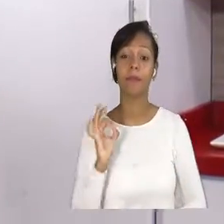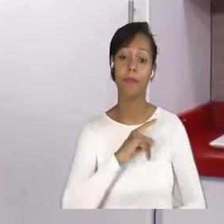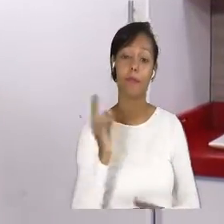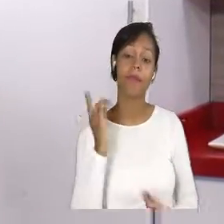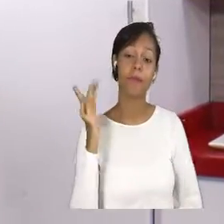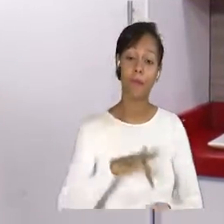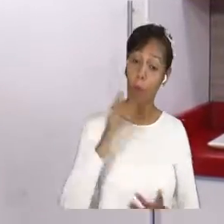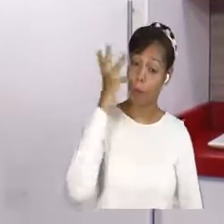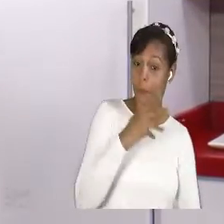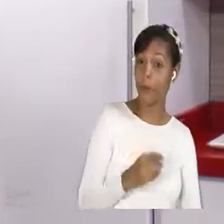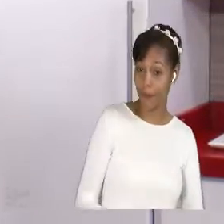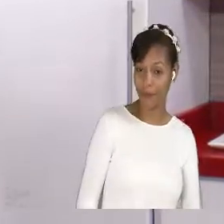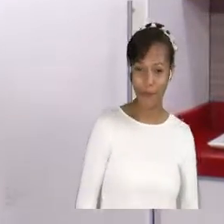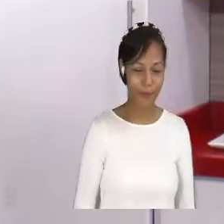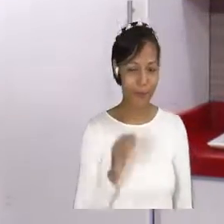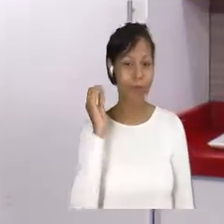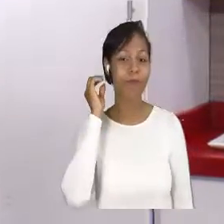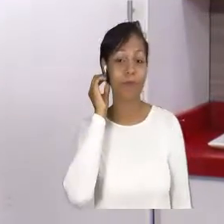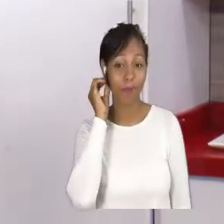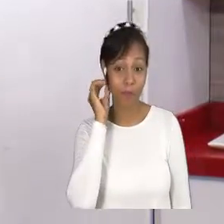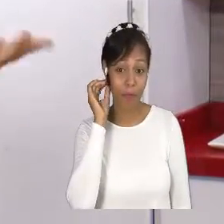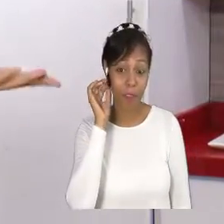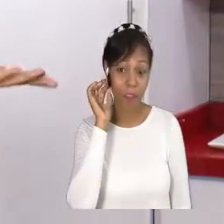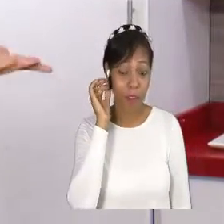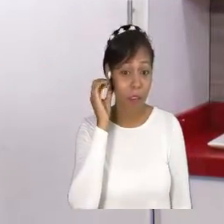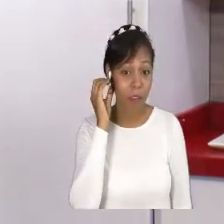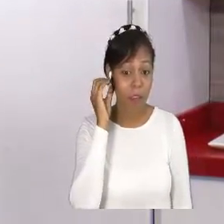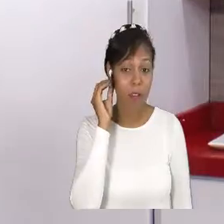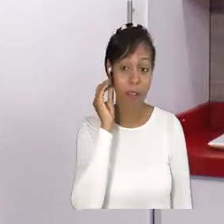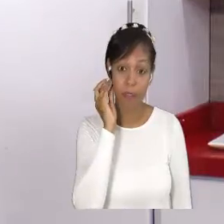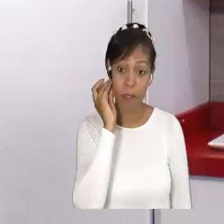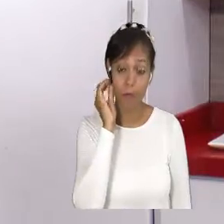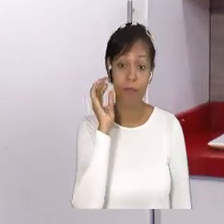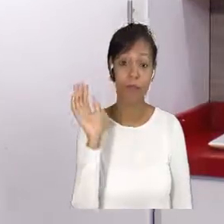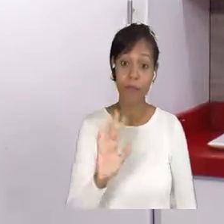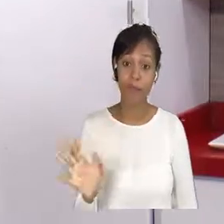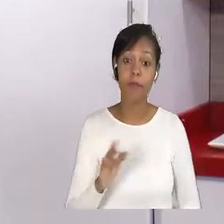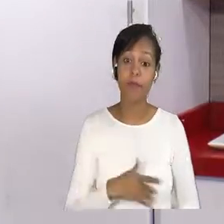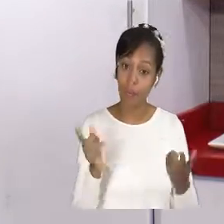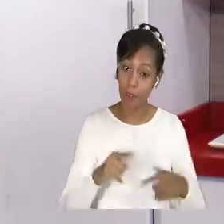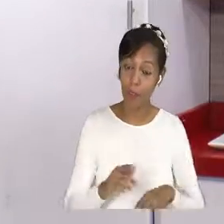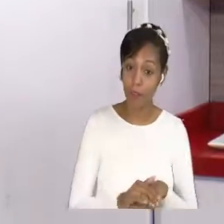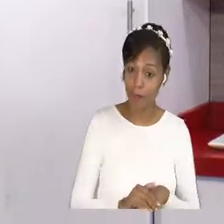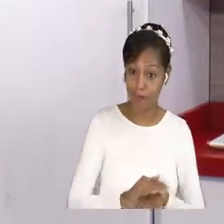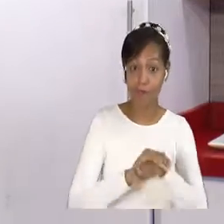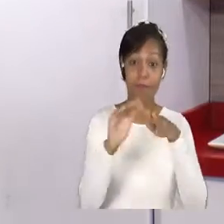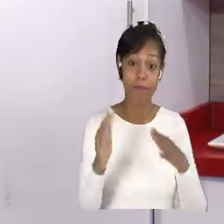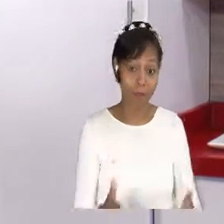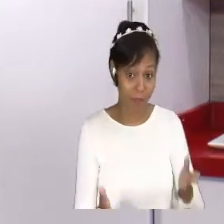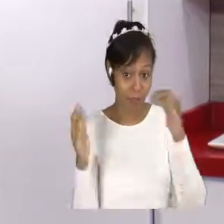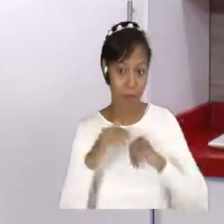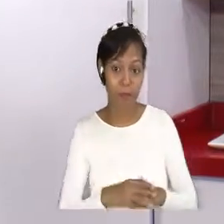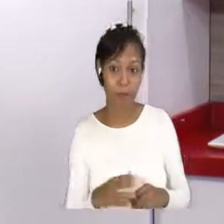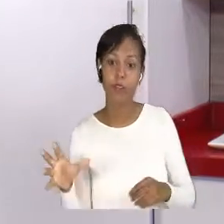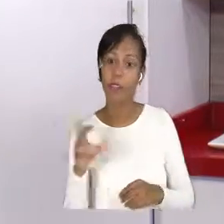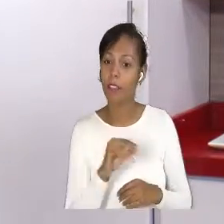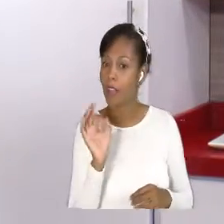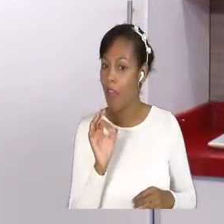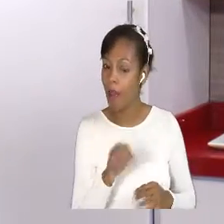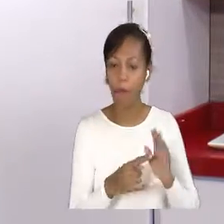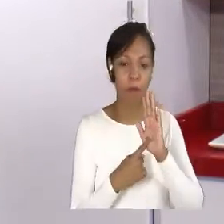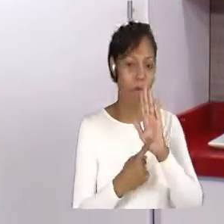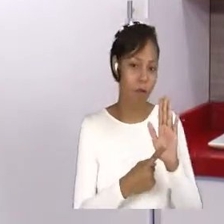bien bellas. Eso por un lado, mi querida Barranca Bermeja. Por el otro, quiero invitarlos para que ustedes estas y todas las recetas que traemos